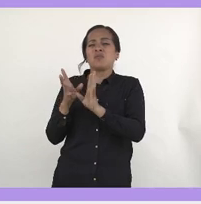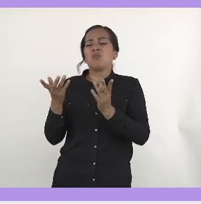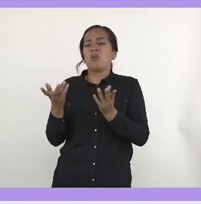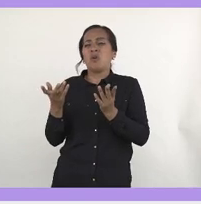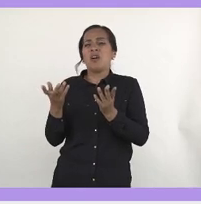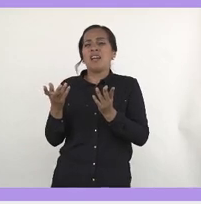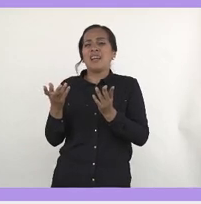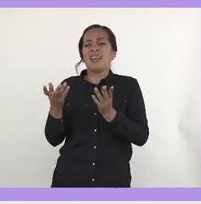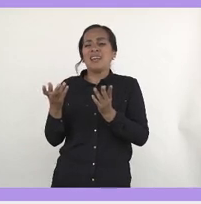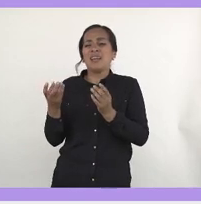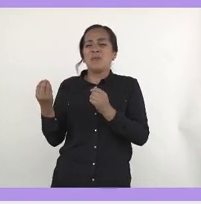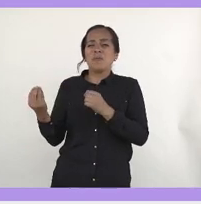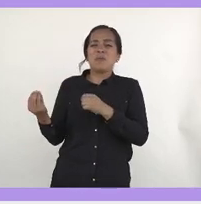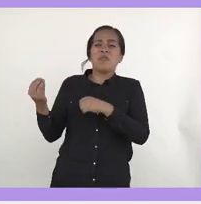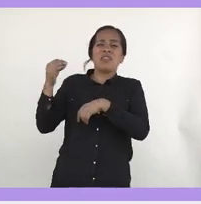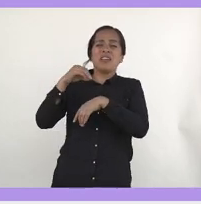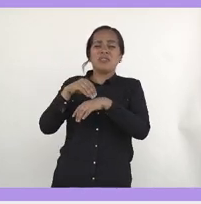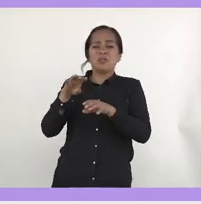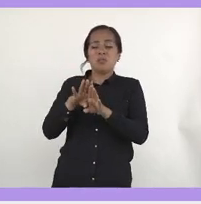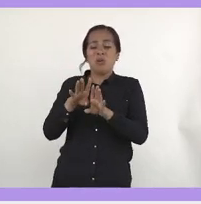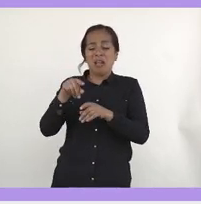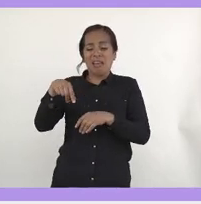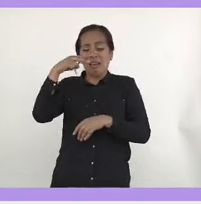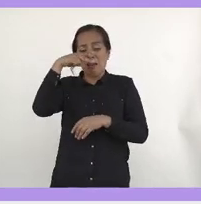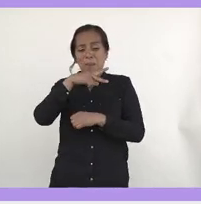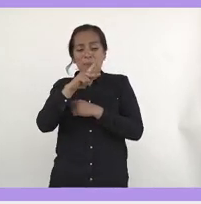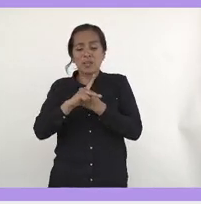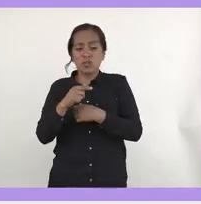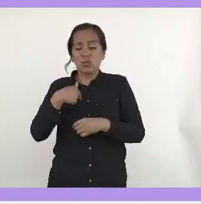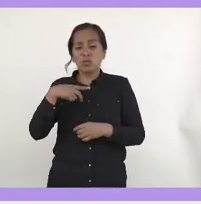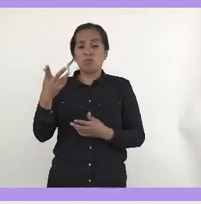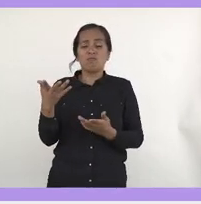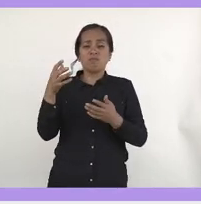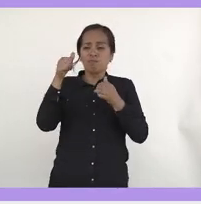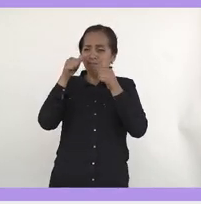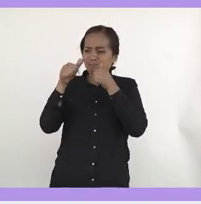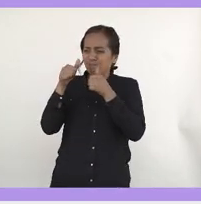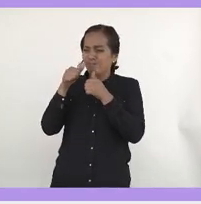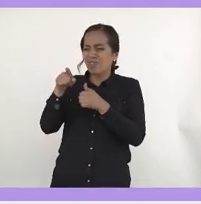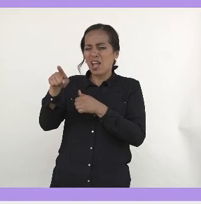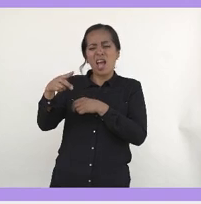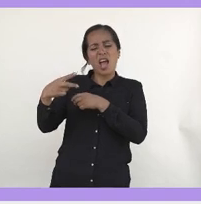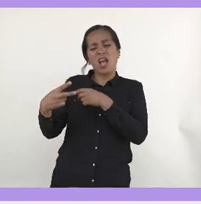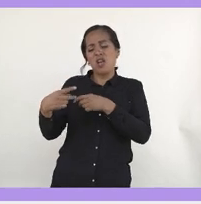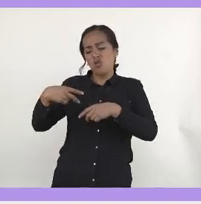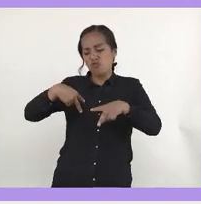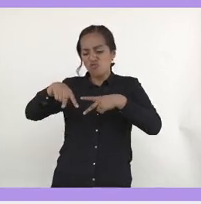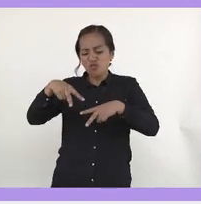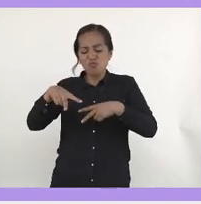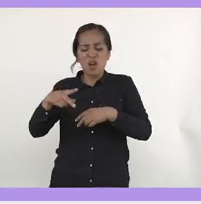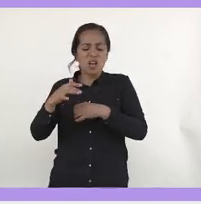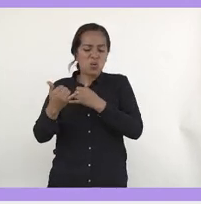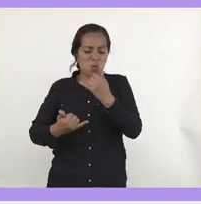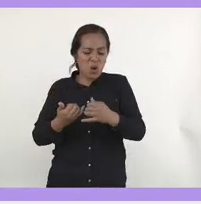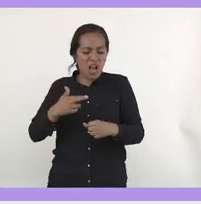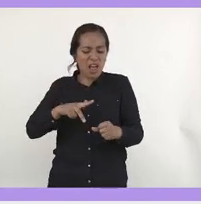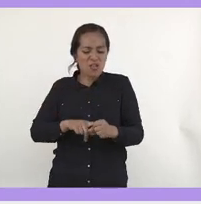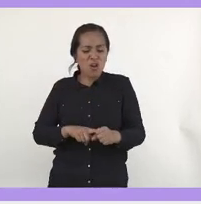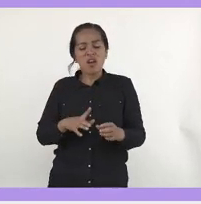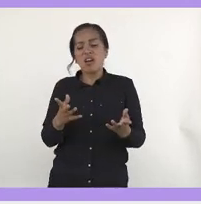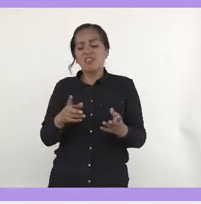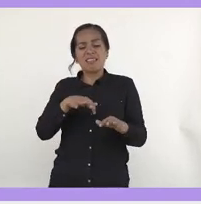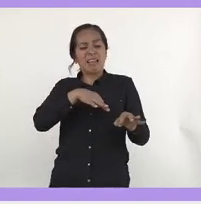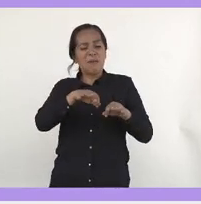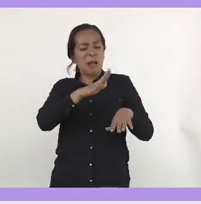las tiritas de ellas que pero en este otro país yo he escuchado mucho eso de no es que los futbolistas en España trabajan mucho más o